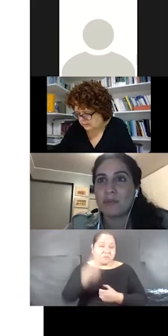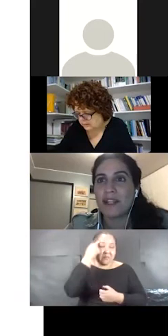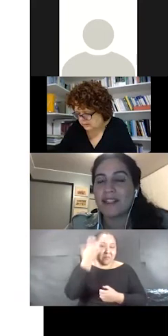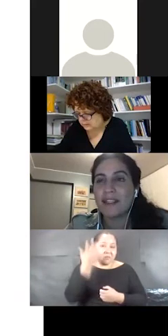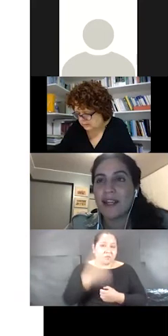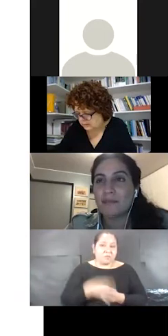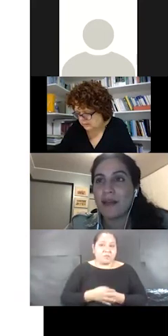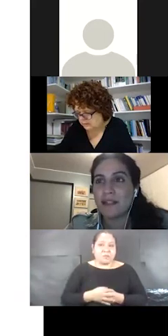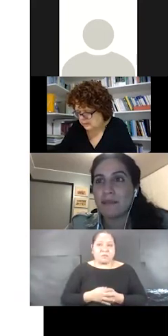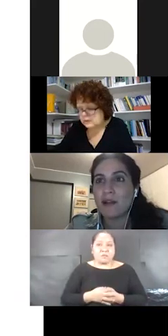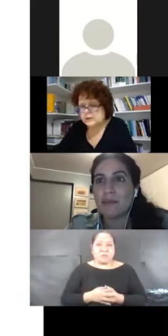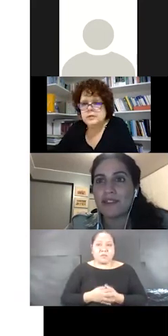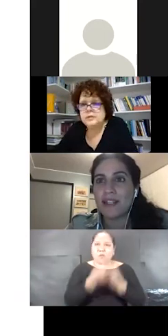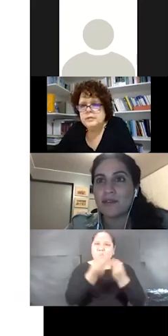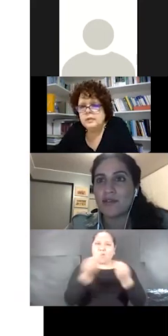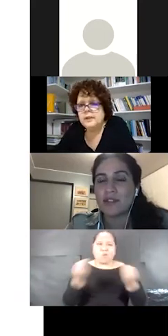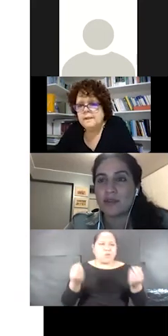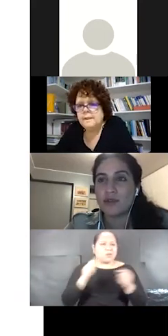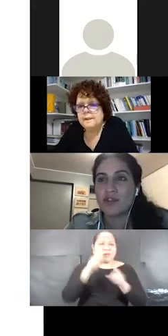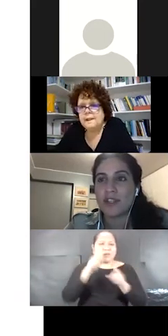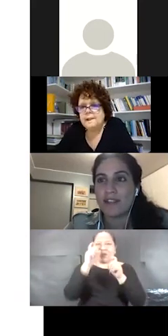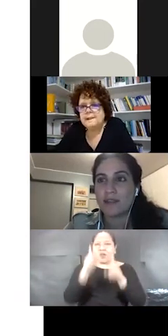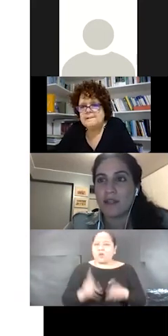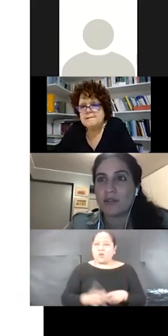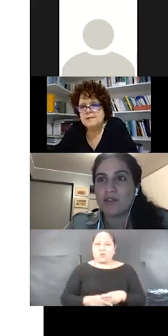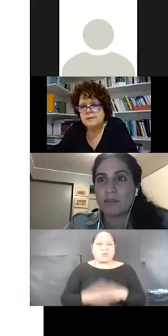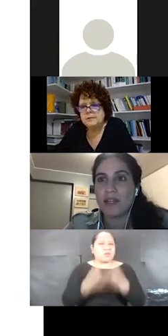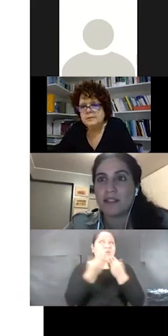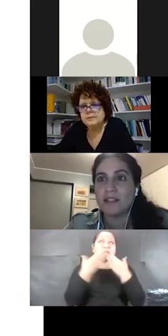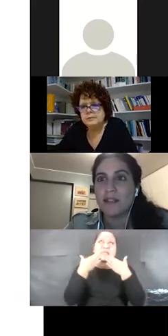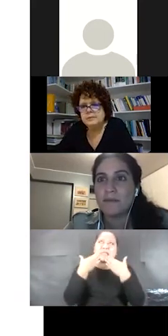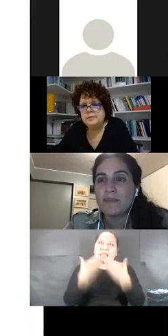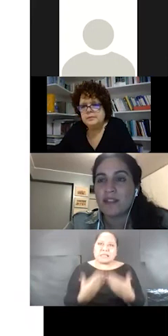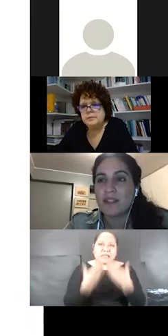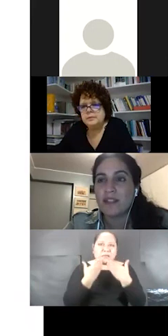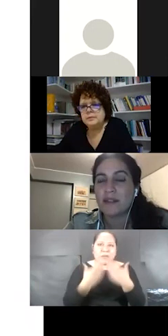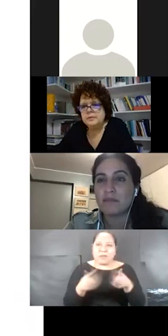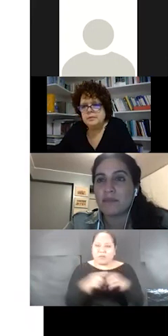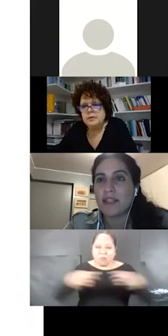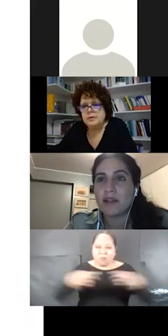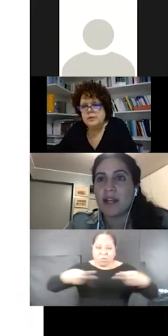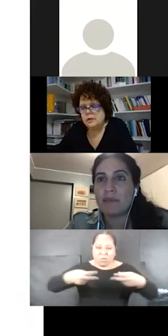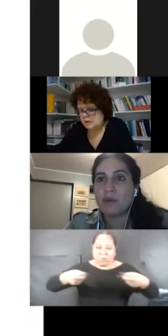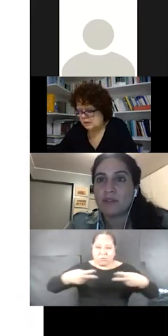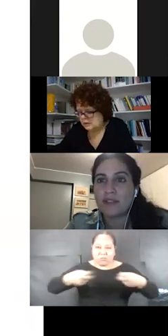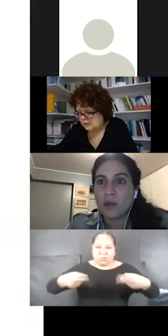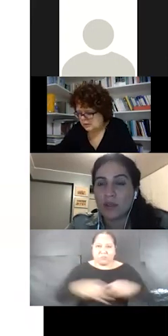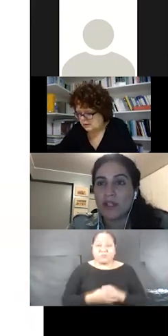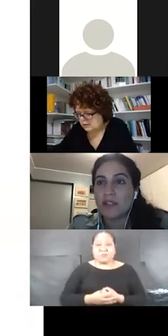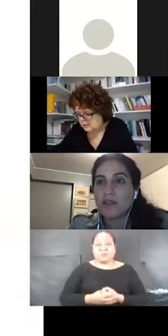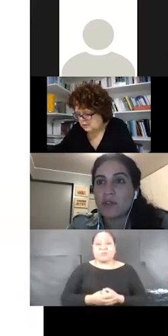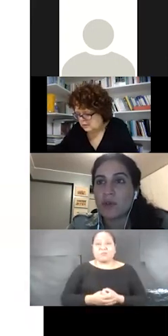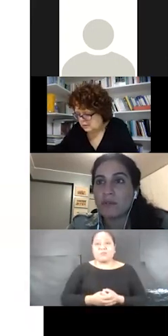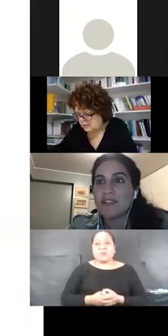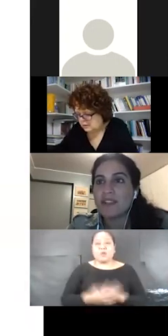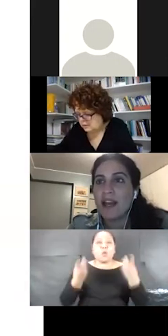Bueno, en verdad hay más comentarios y muchos agradecimientos también. Te digo las preguntas. Cuando el